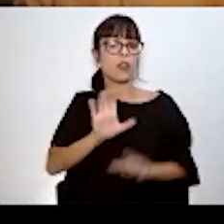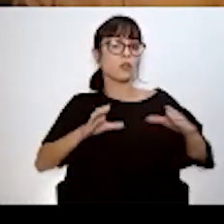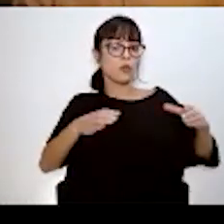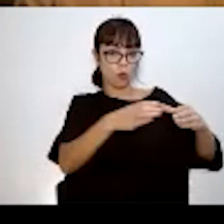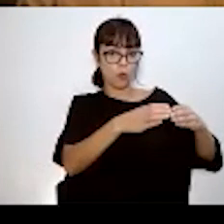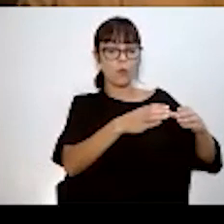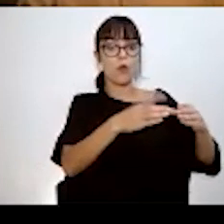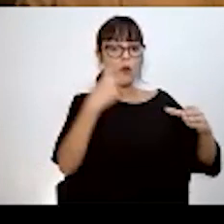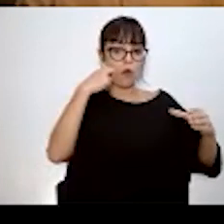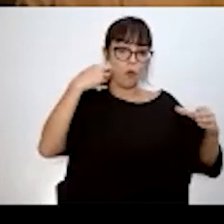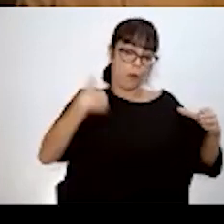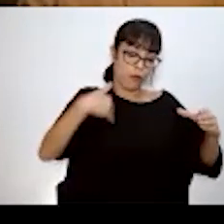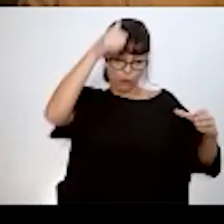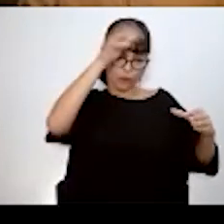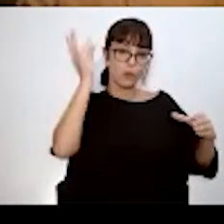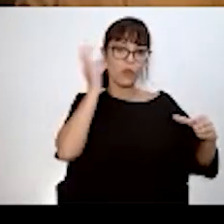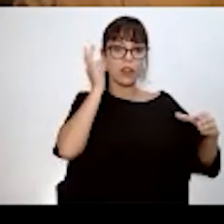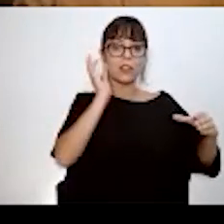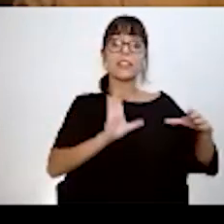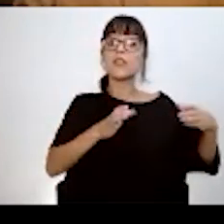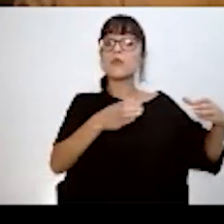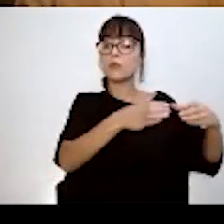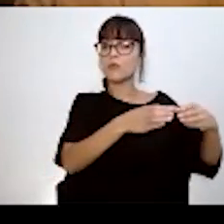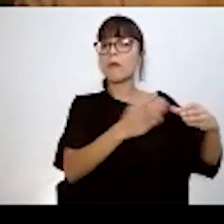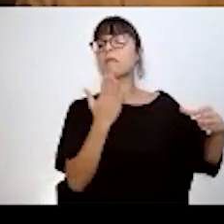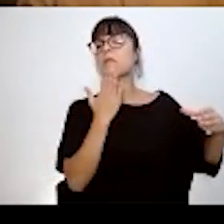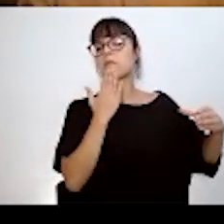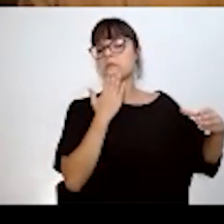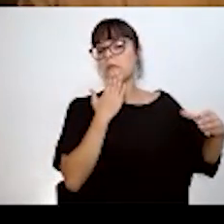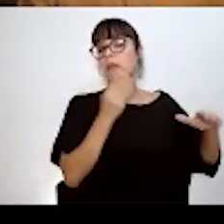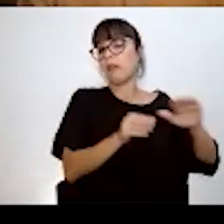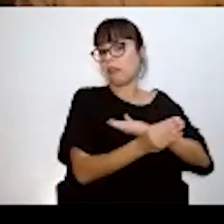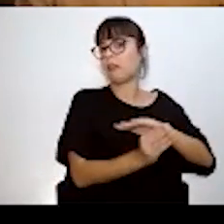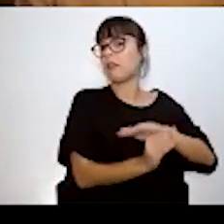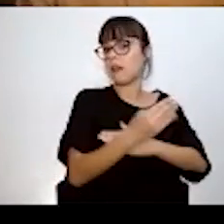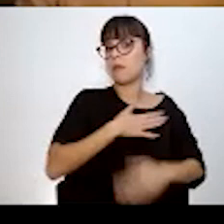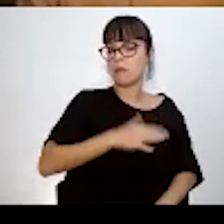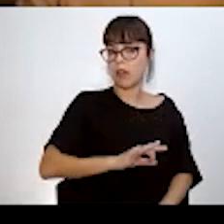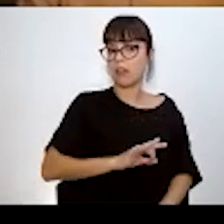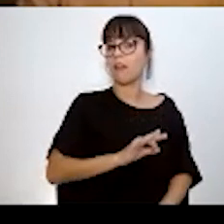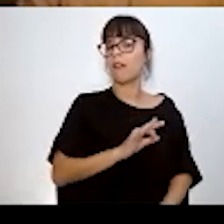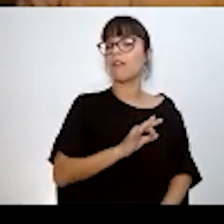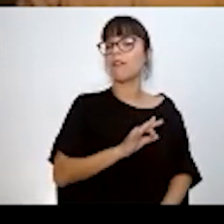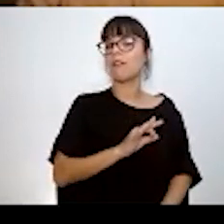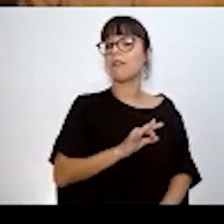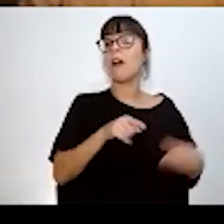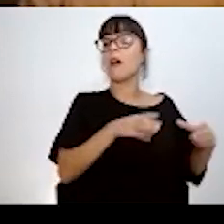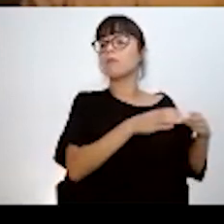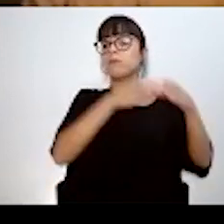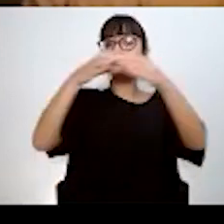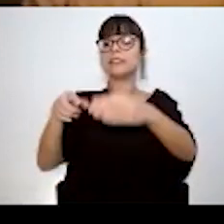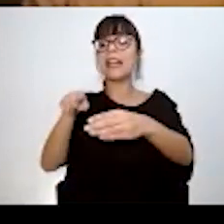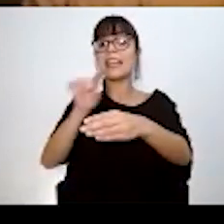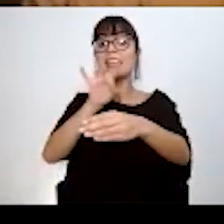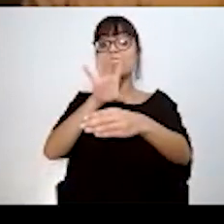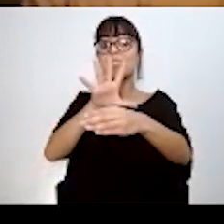humanos, hombres, mujeres, además en una edad reproductiva, estuvieron aislados durante 15 años. Fueron